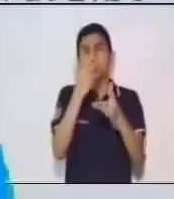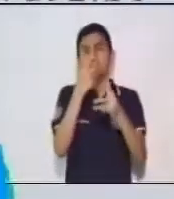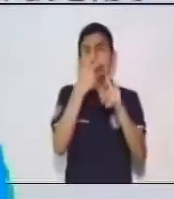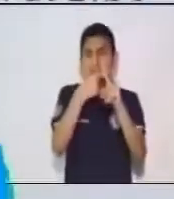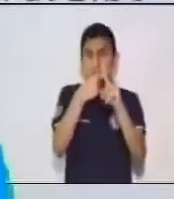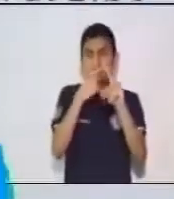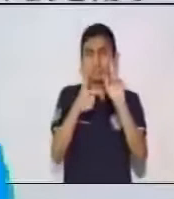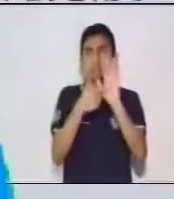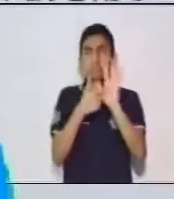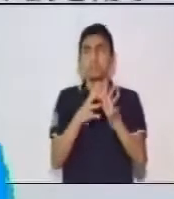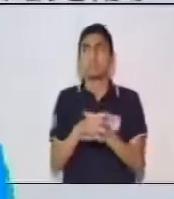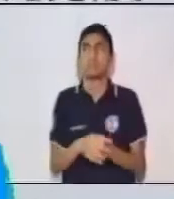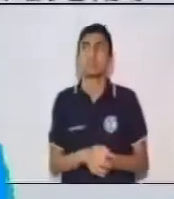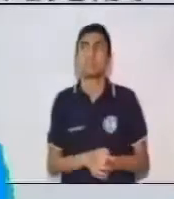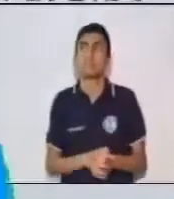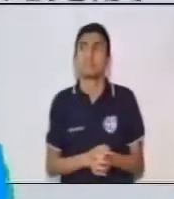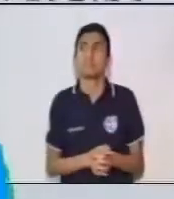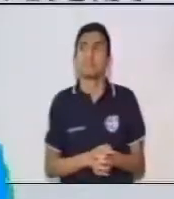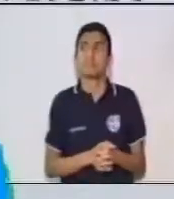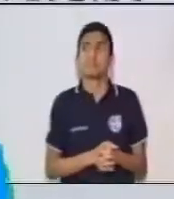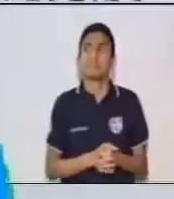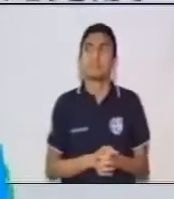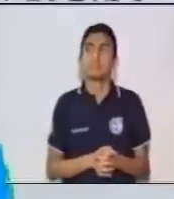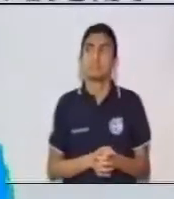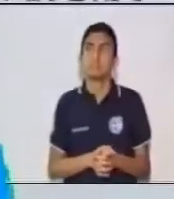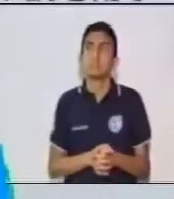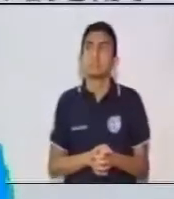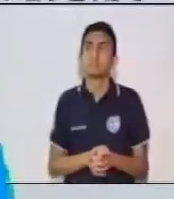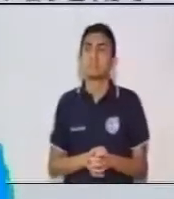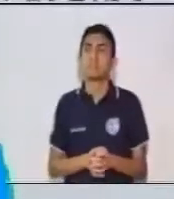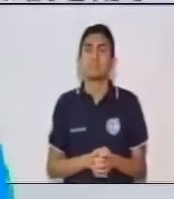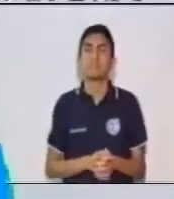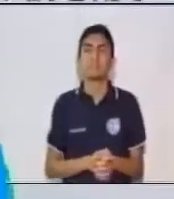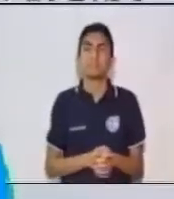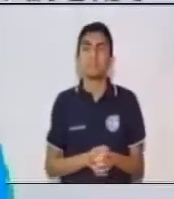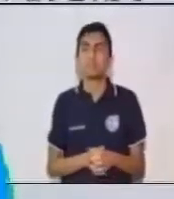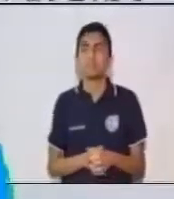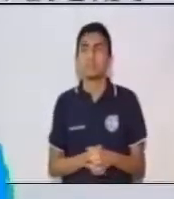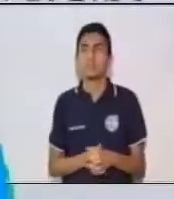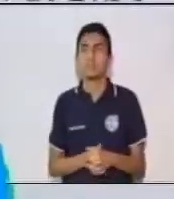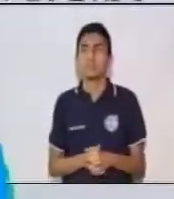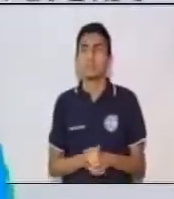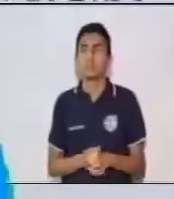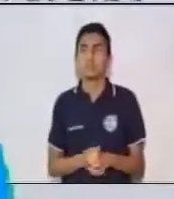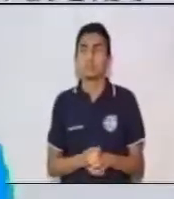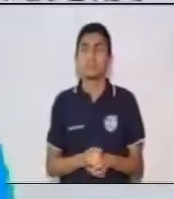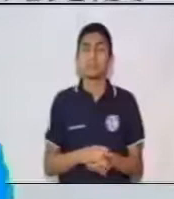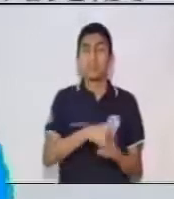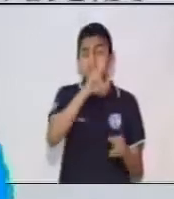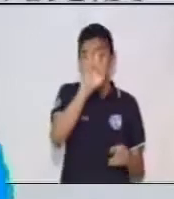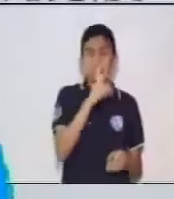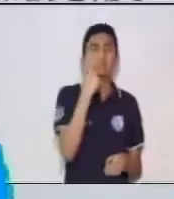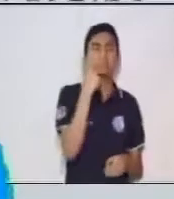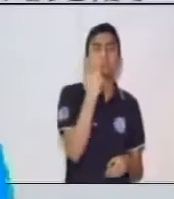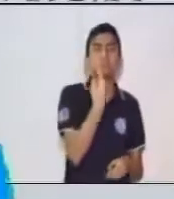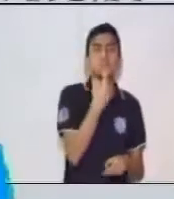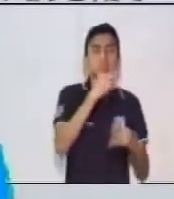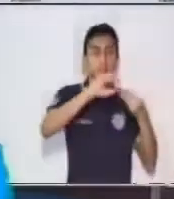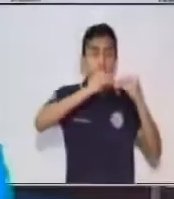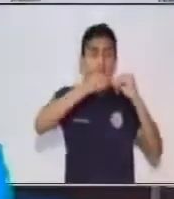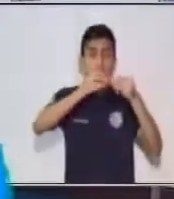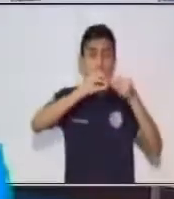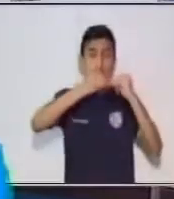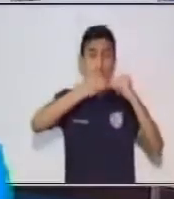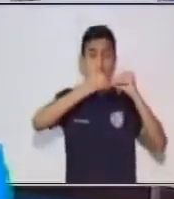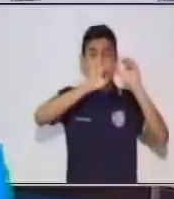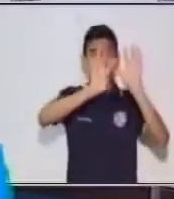multiplicar para que nos dé 18, dos números que nos den multiplicados 18 y sumados nos deben de dar